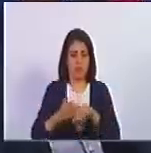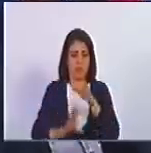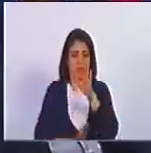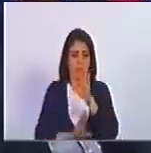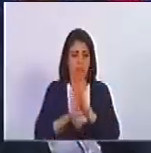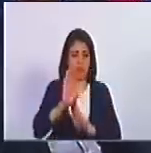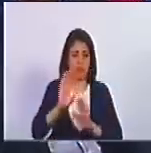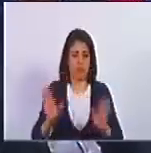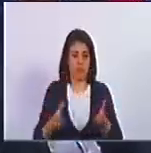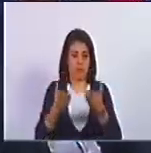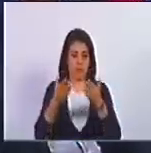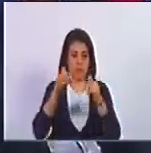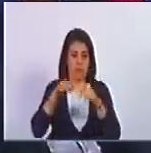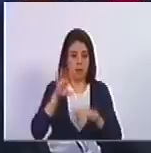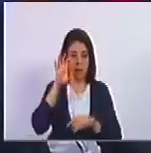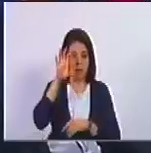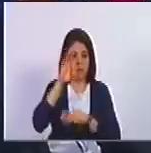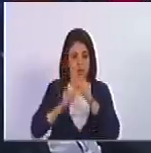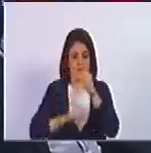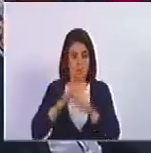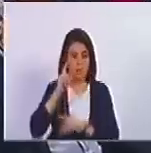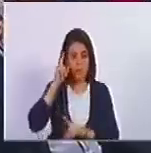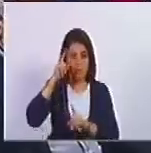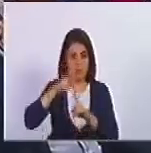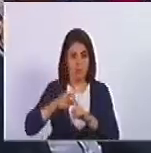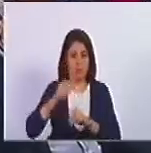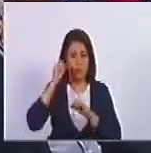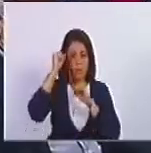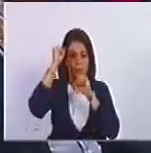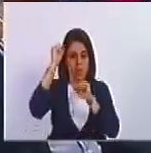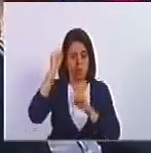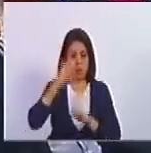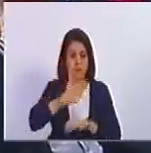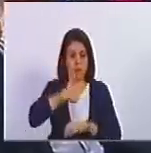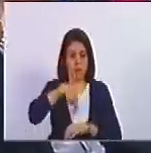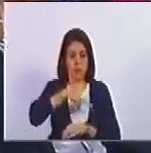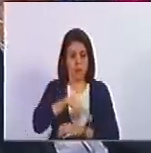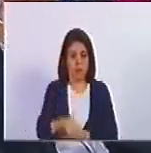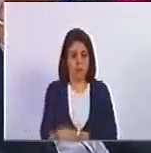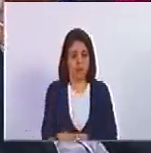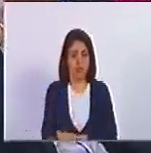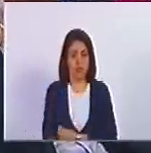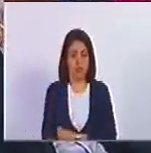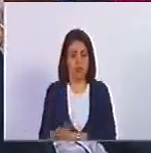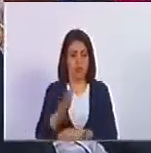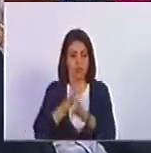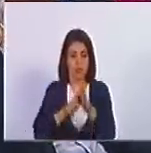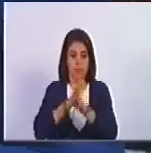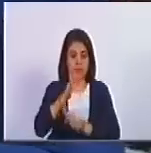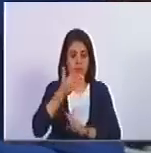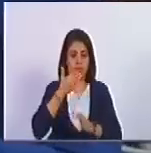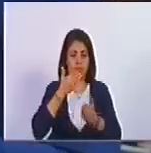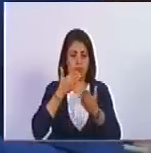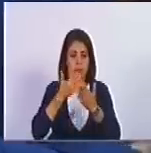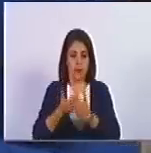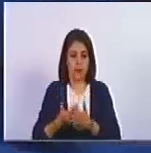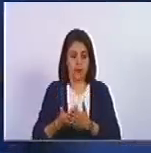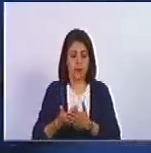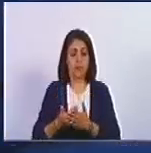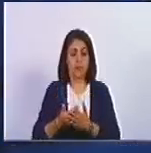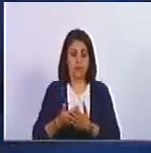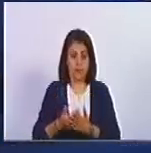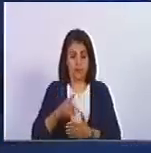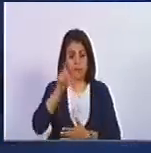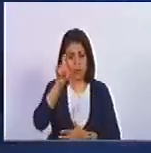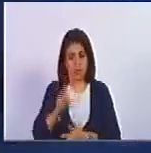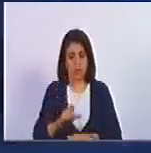seguir impulsando el país hacia la victoria próspera que hemos enrumbado gracias al timonel de